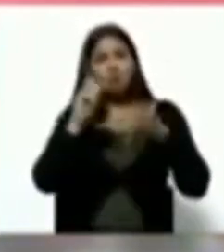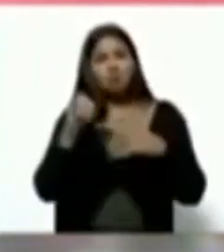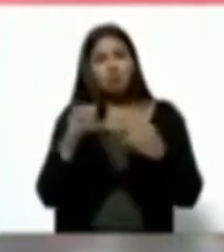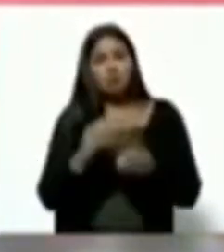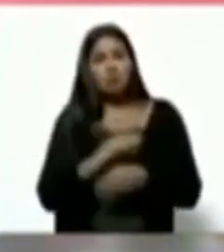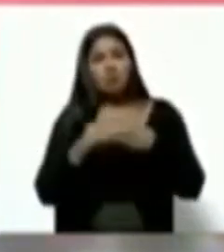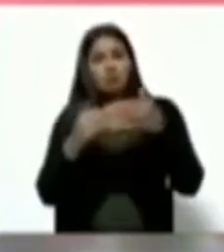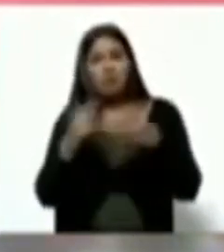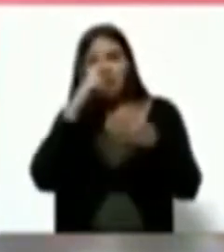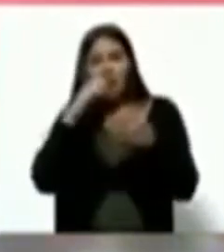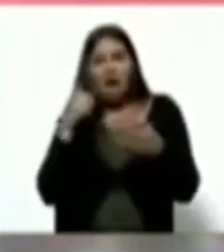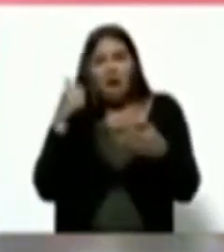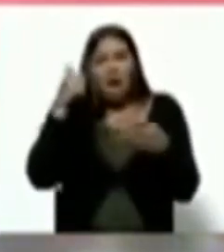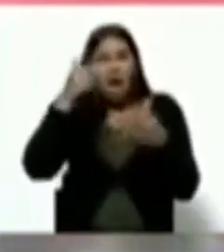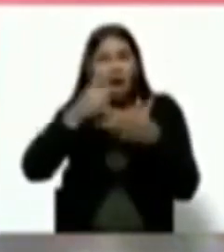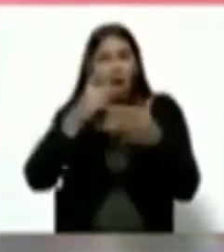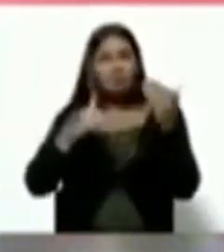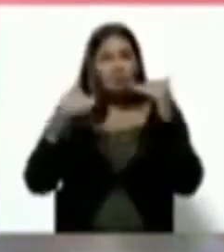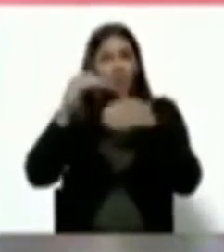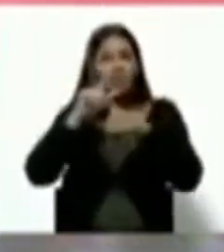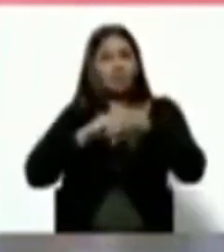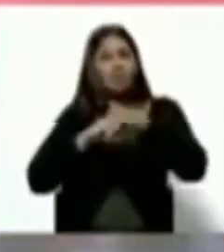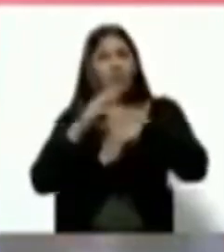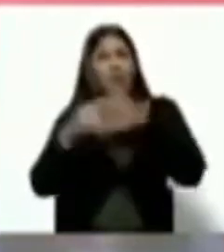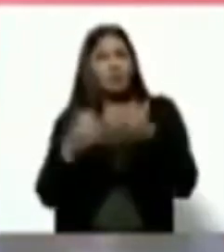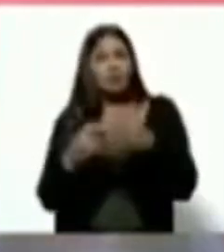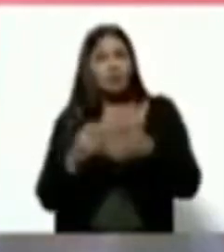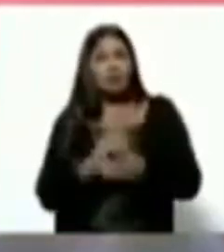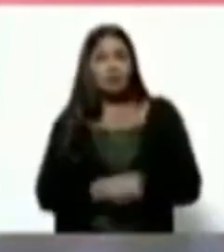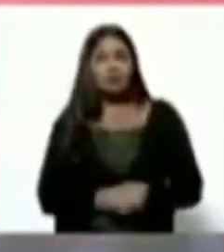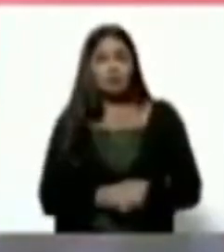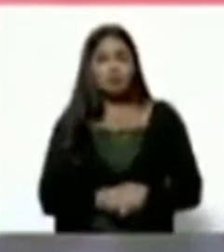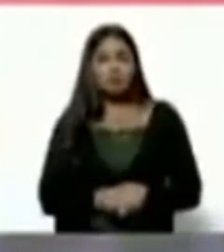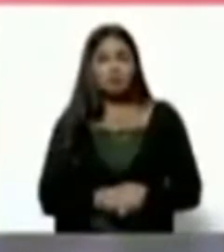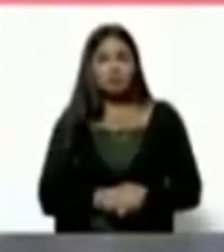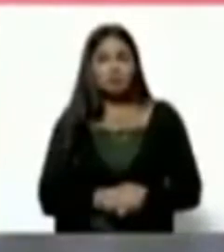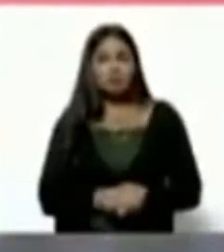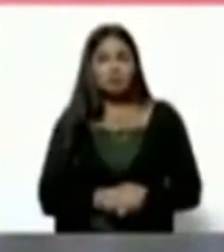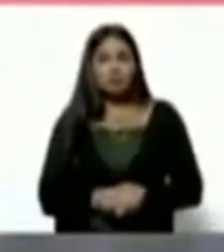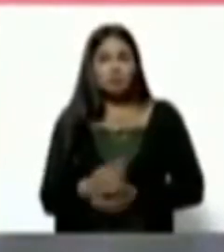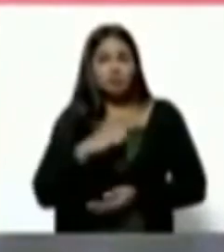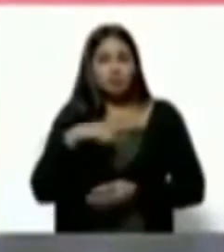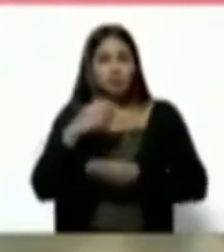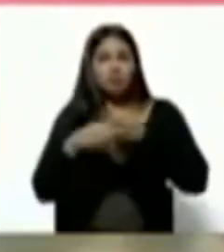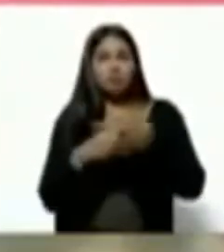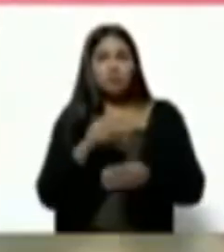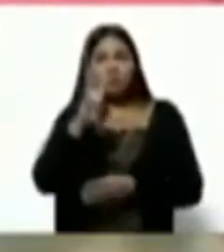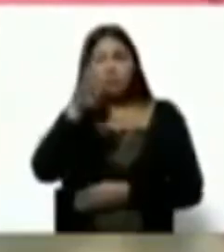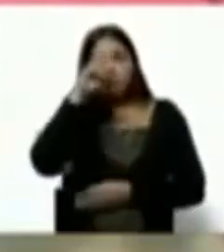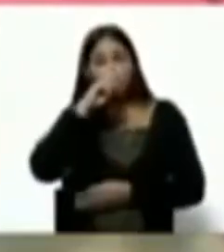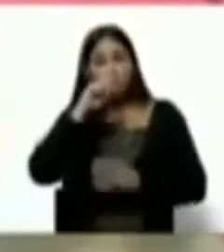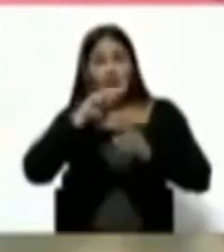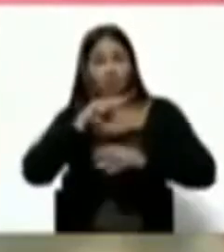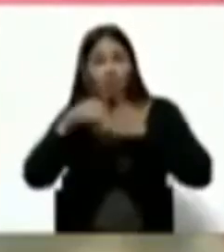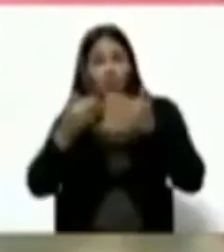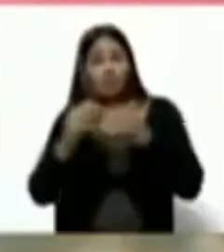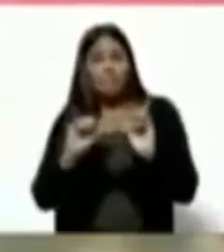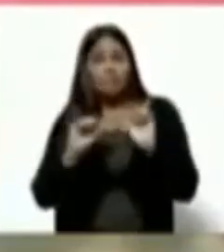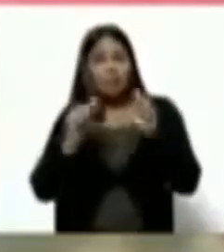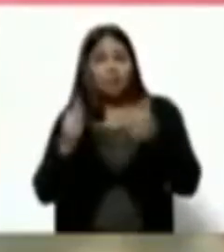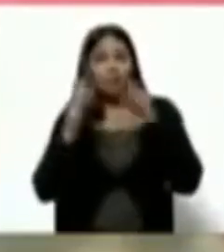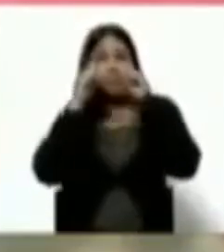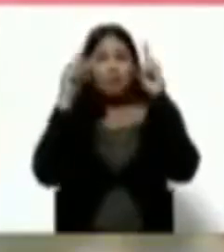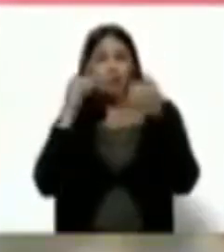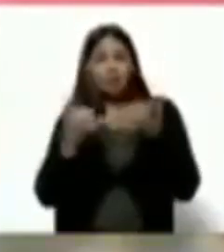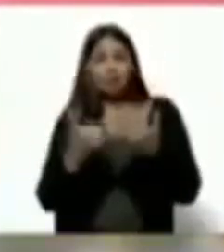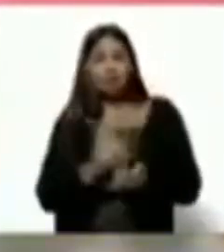Sumen años, sumen tiempos desde esa época. Y fue hace 4 años que se comenzó este despertar.